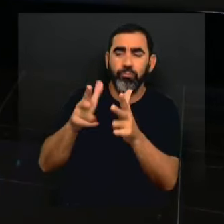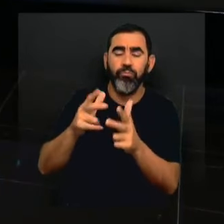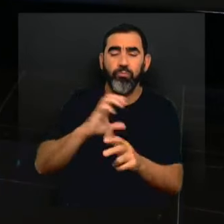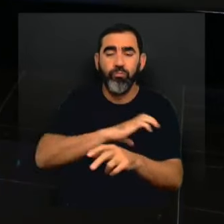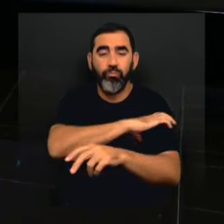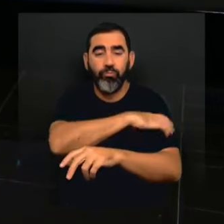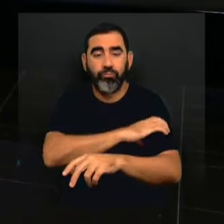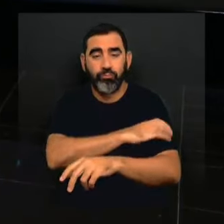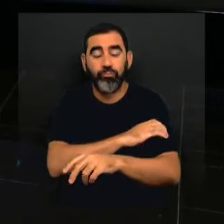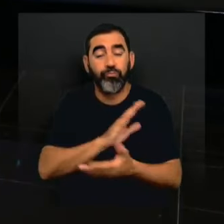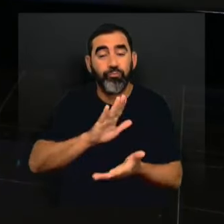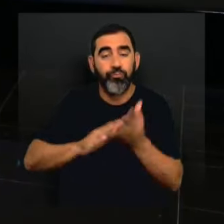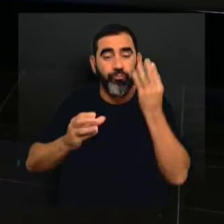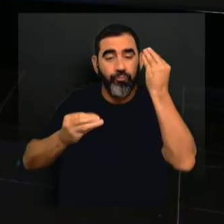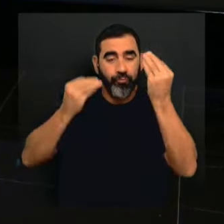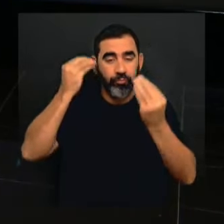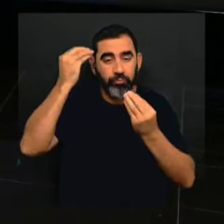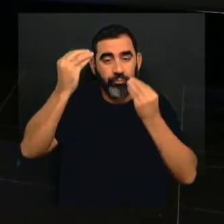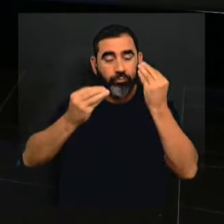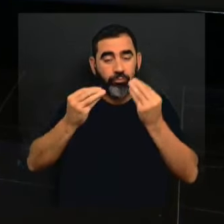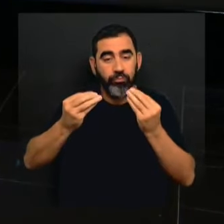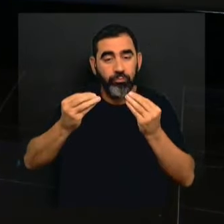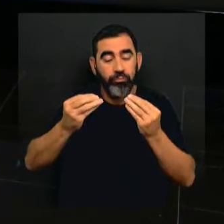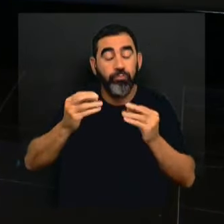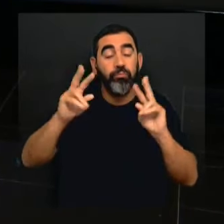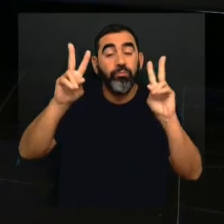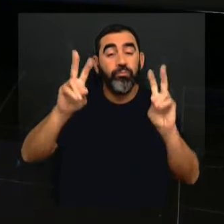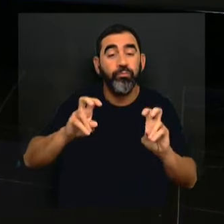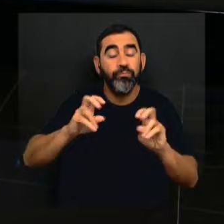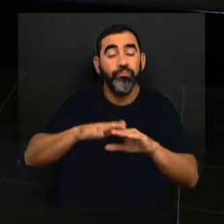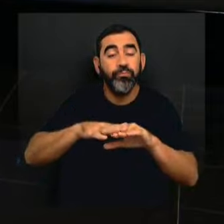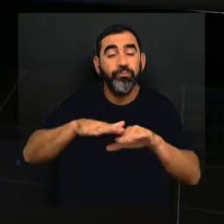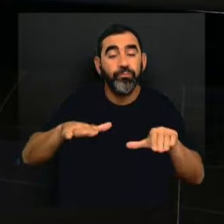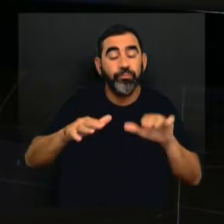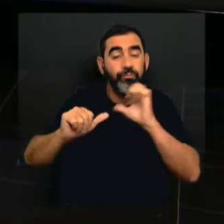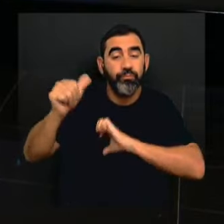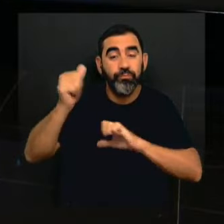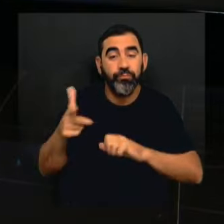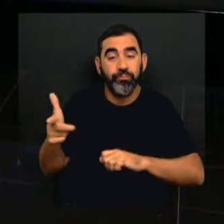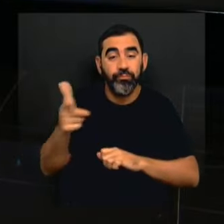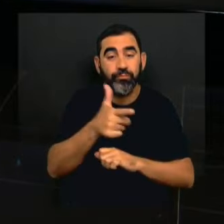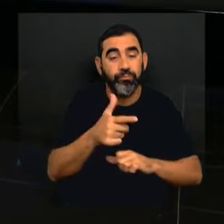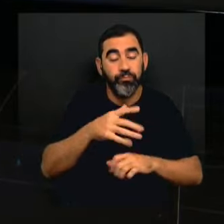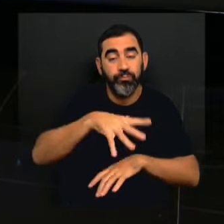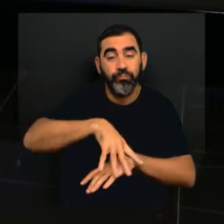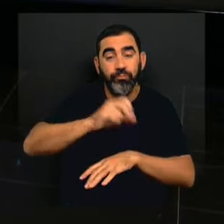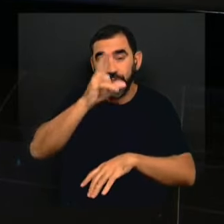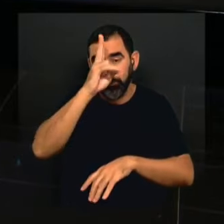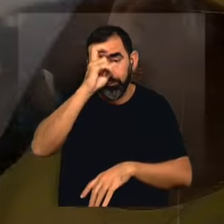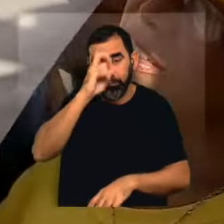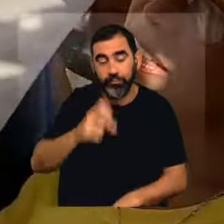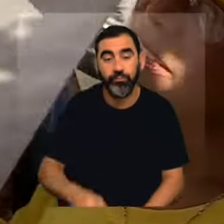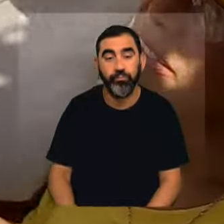orsi sobre la preocupación que le causan los los casos de menores heridos de bala que ingresan al perera